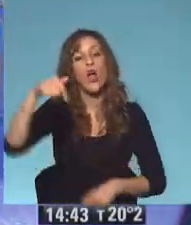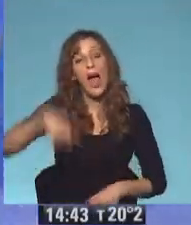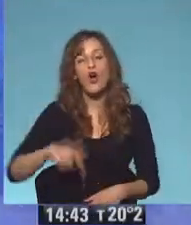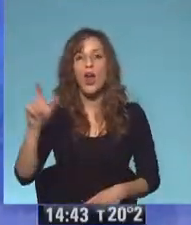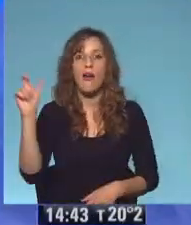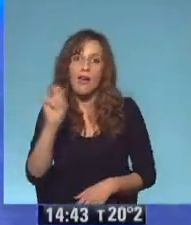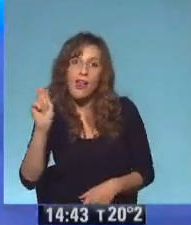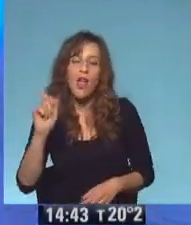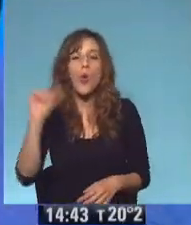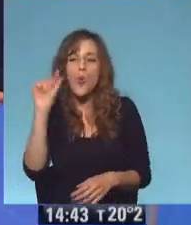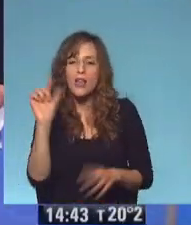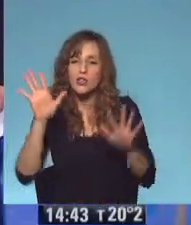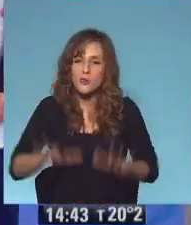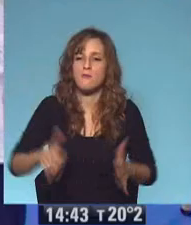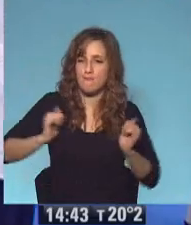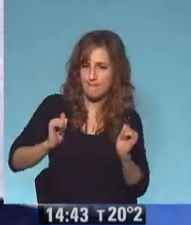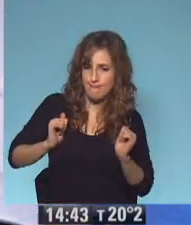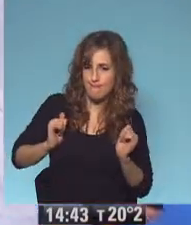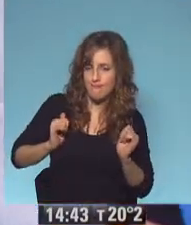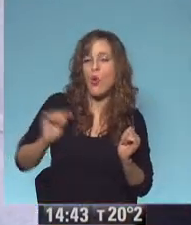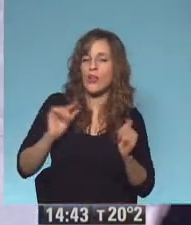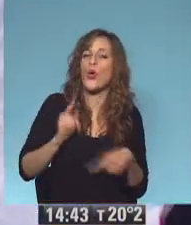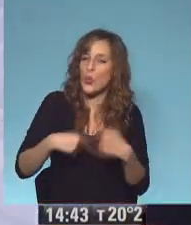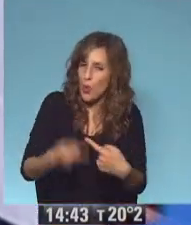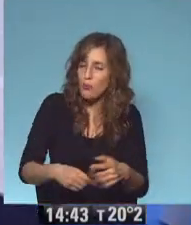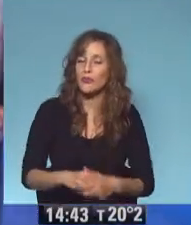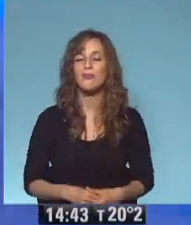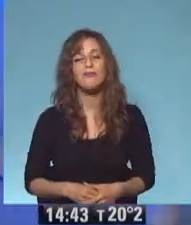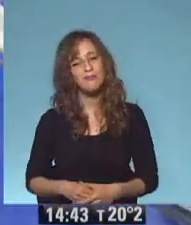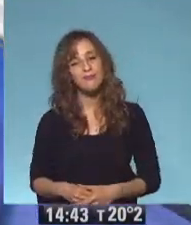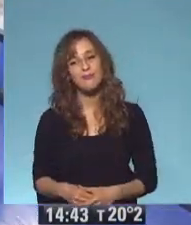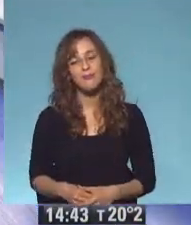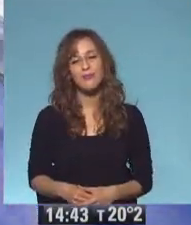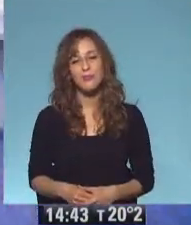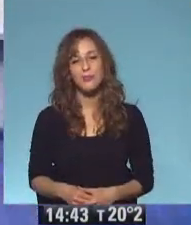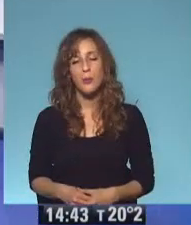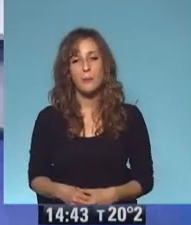volvemos. Descansen un poquito. Recreo una vueltita y enseguida estamos, ¿eh? No se vayan.